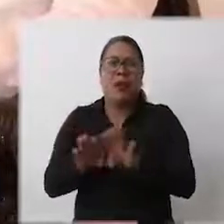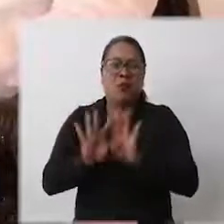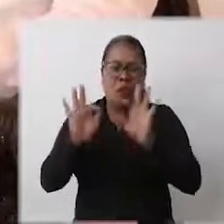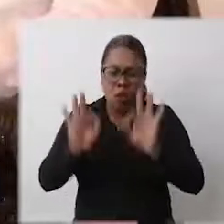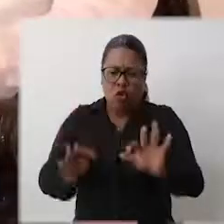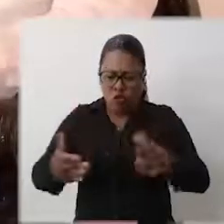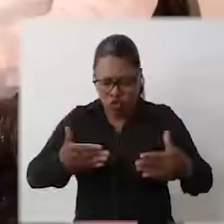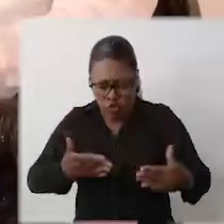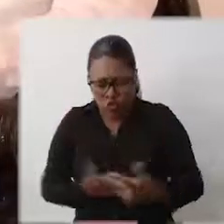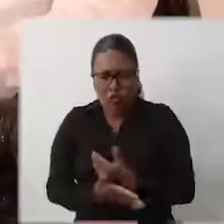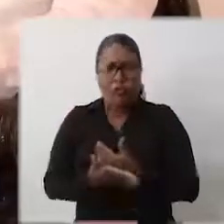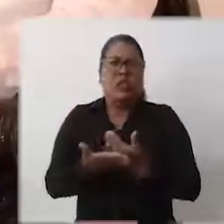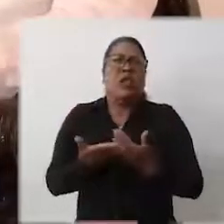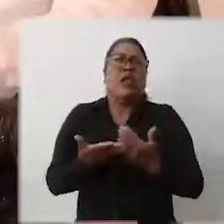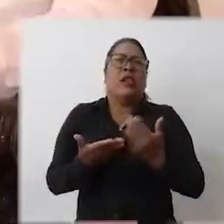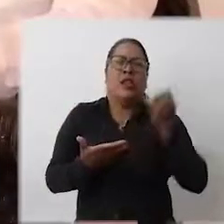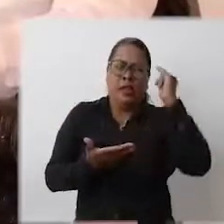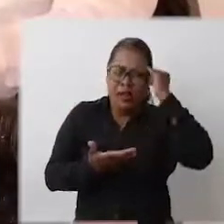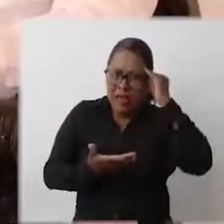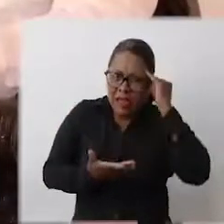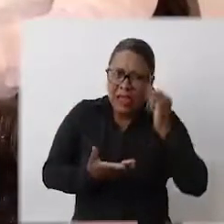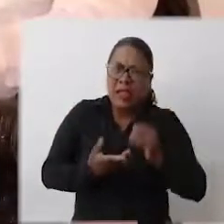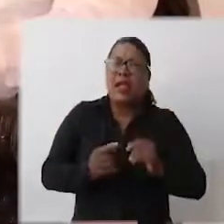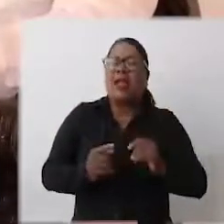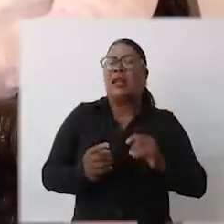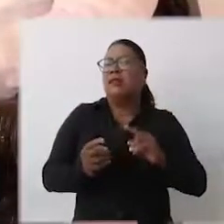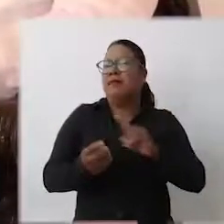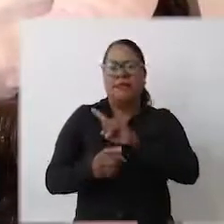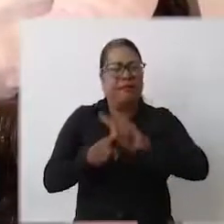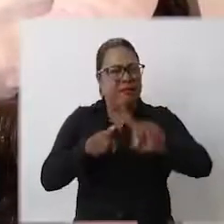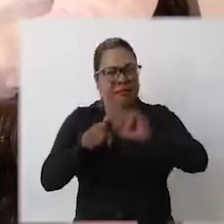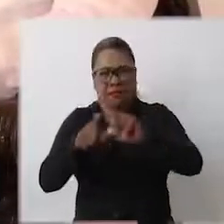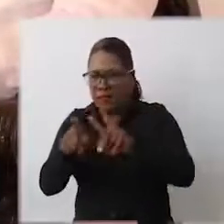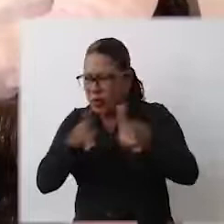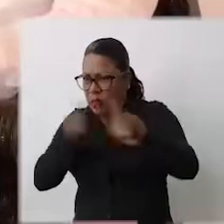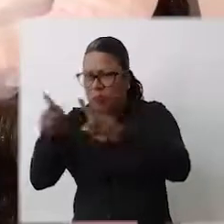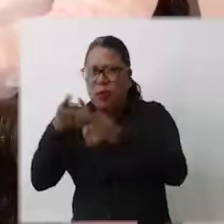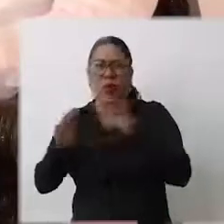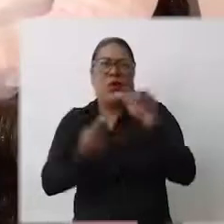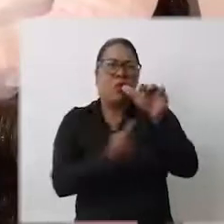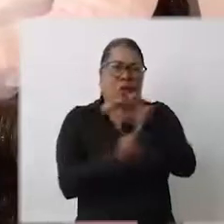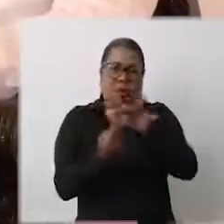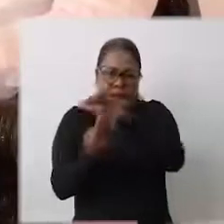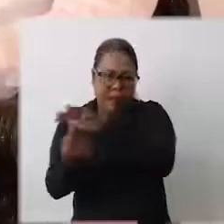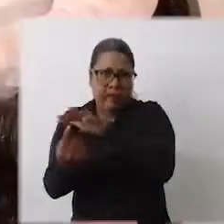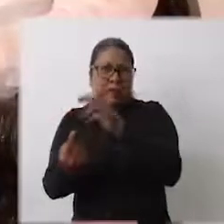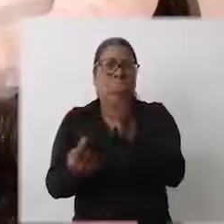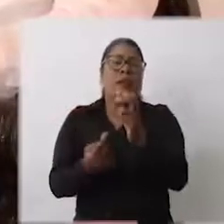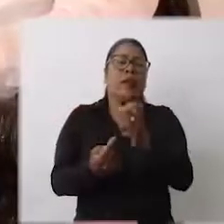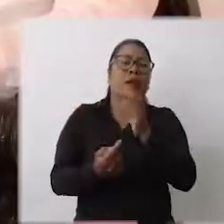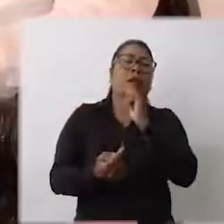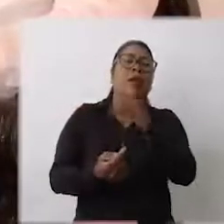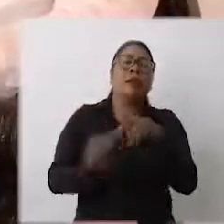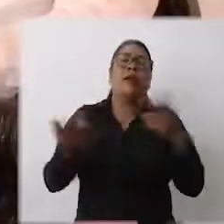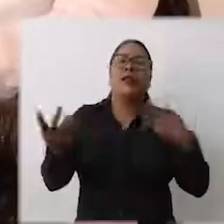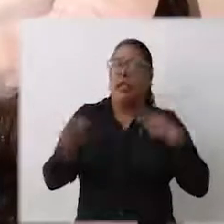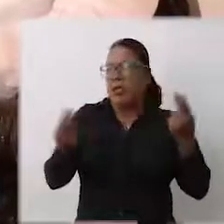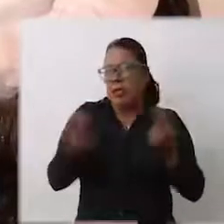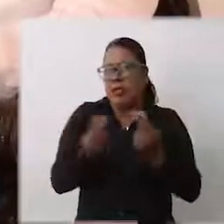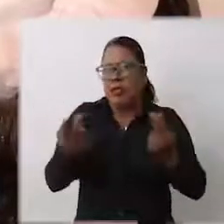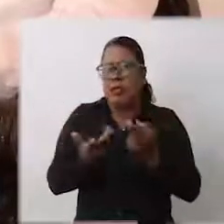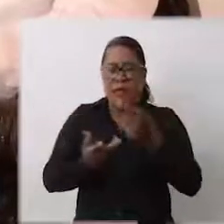nuestras lenguas indígenas, sino destacar también que este día pues lleva mucho de